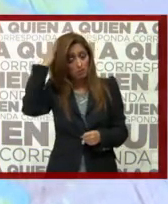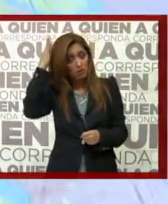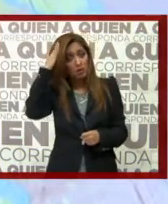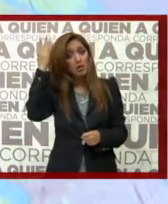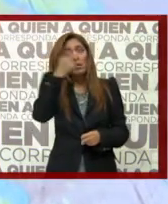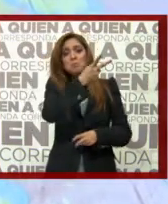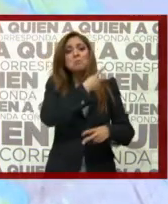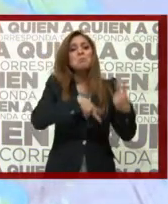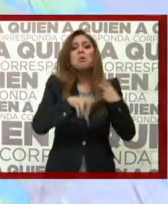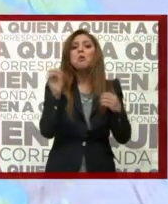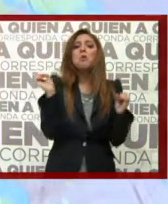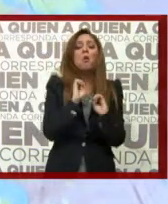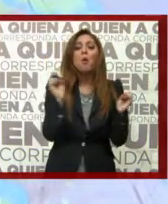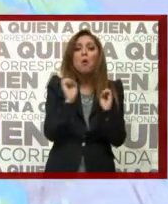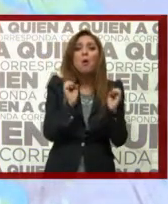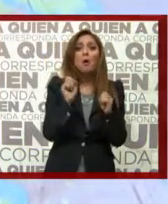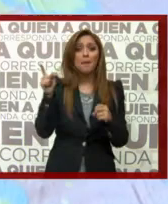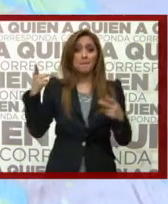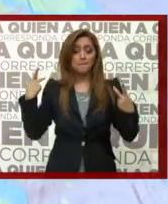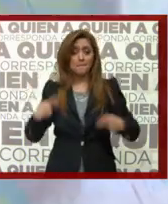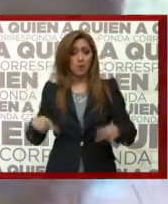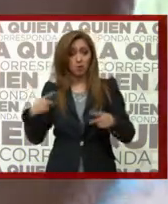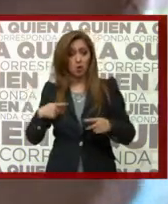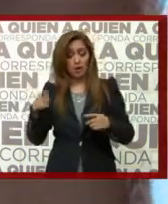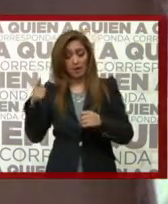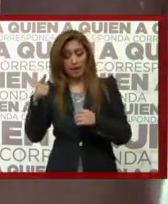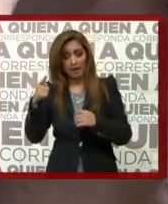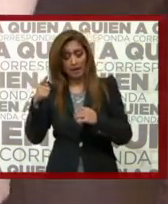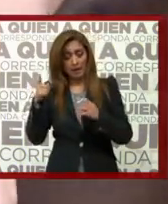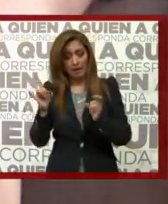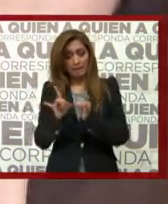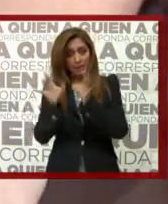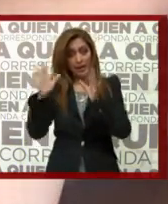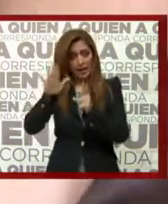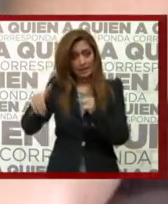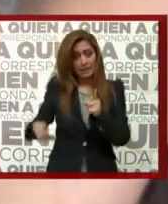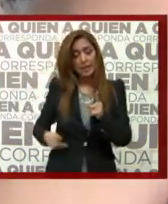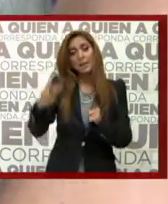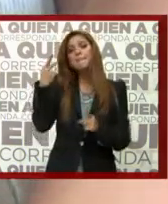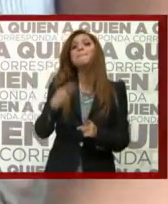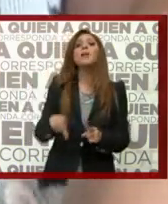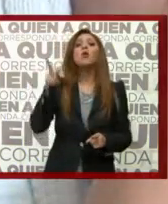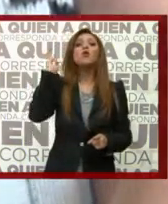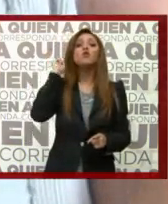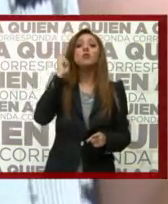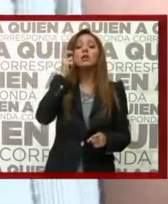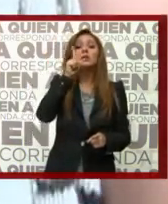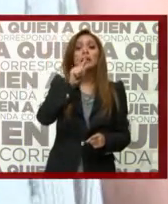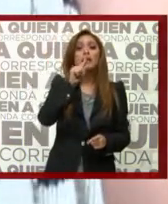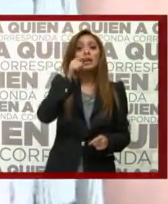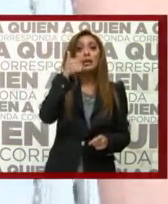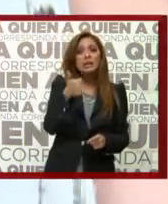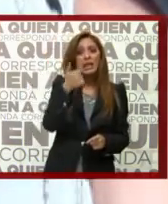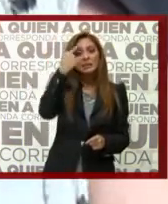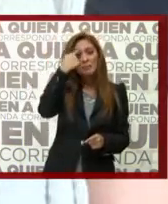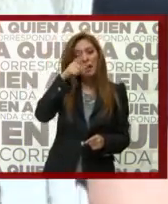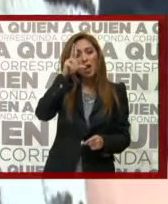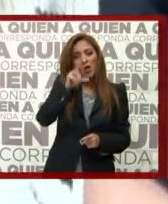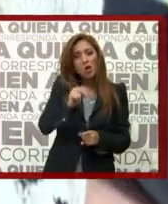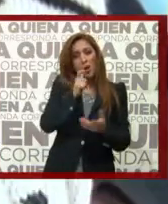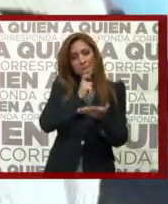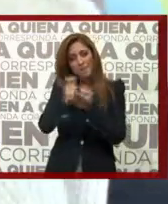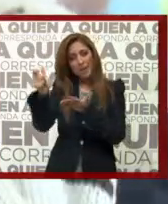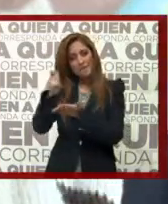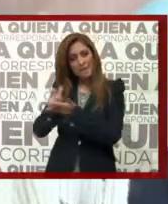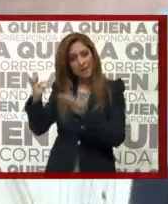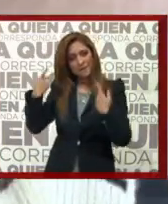del accidente. Los involucrados en el incidente se arreglaron y el chofer de la ruta 76, con la intención de no responder a los